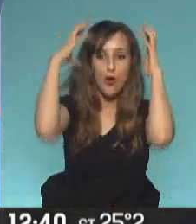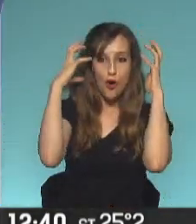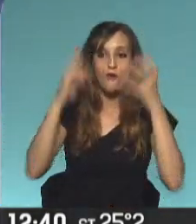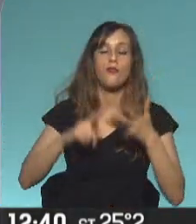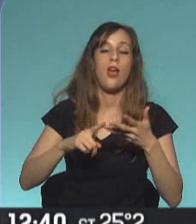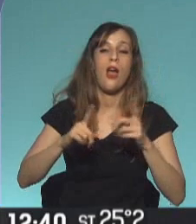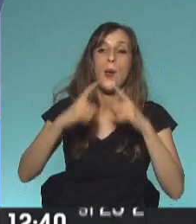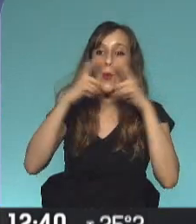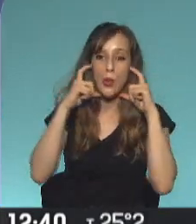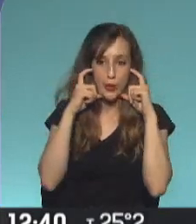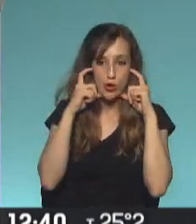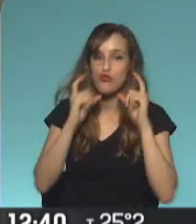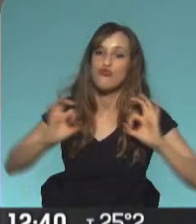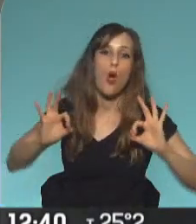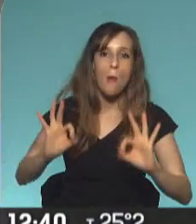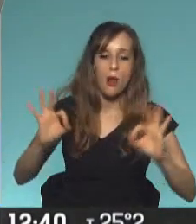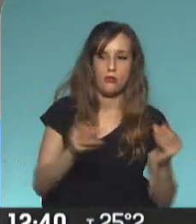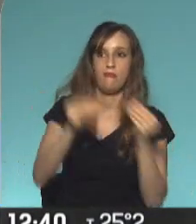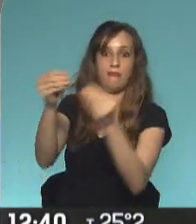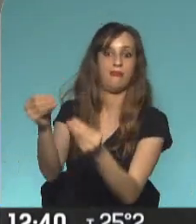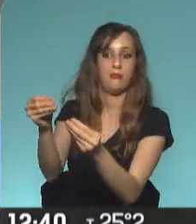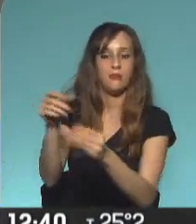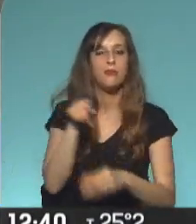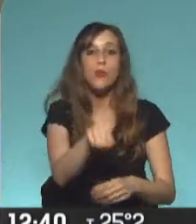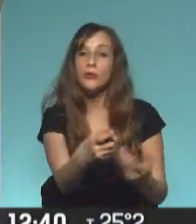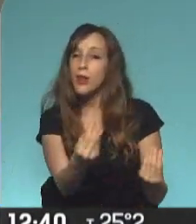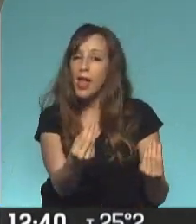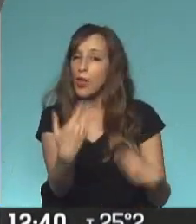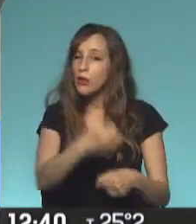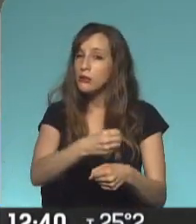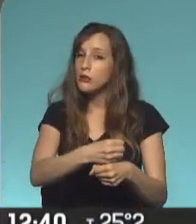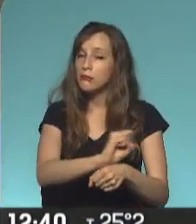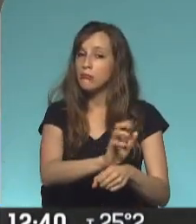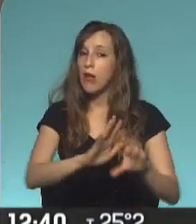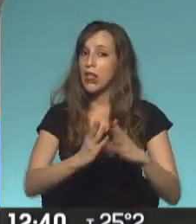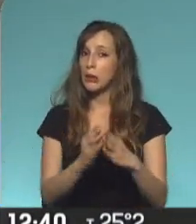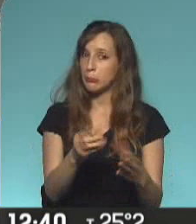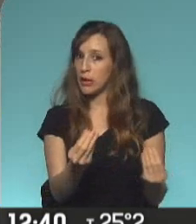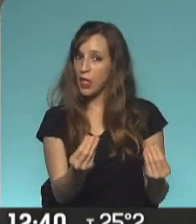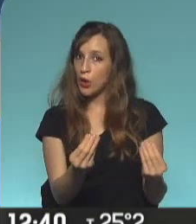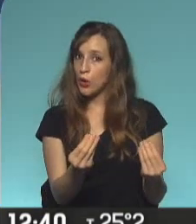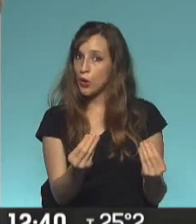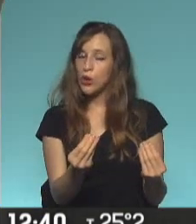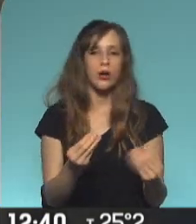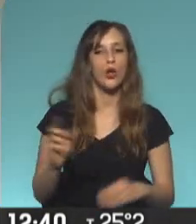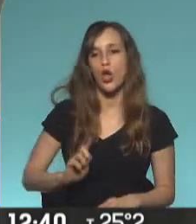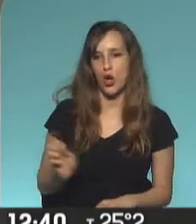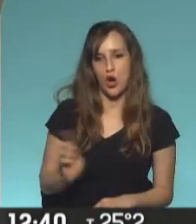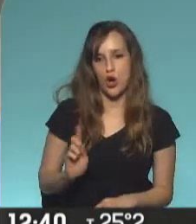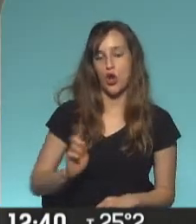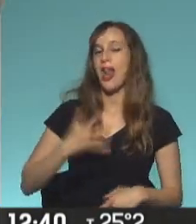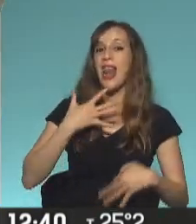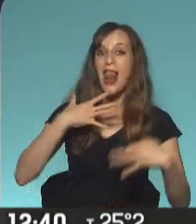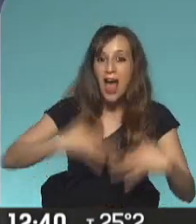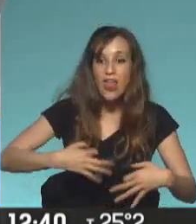barbijo. ¿Sentiste miedo en algún momento a trabajar en el medio de esta pandemia, que es un contexto absolutamente atípico? No, sinceramente en